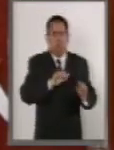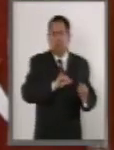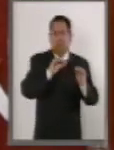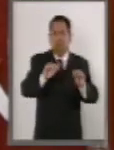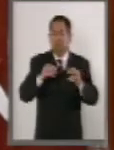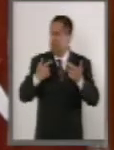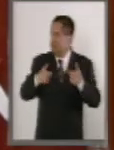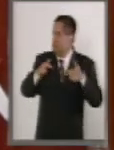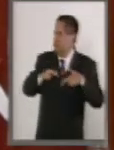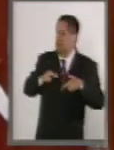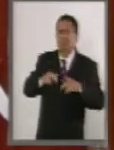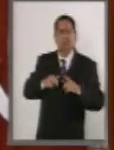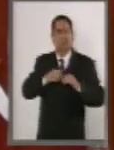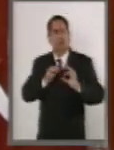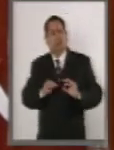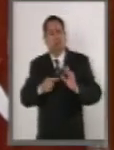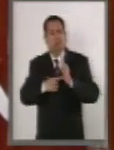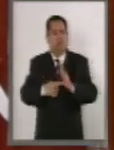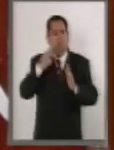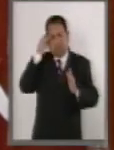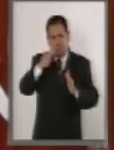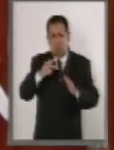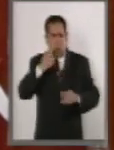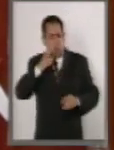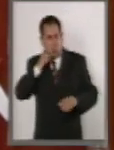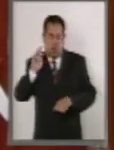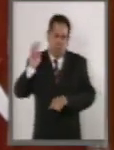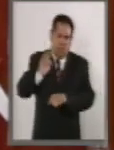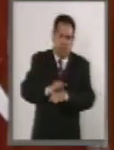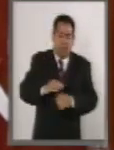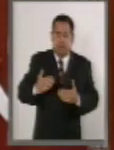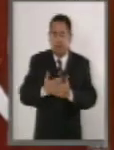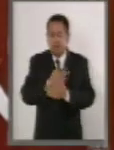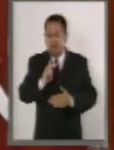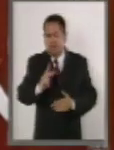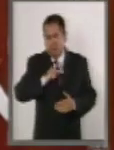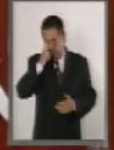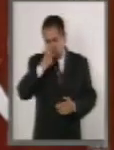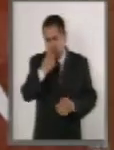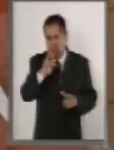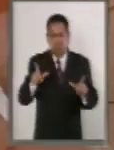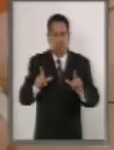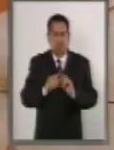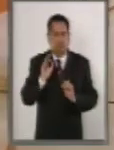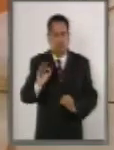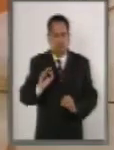y, por supuesto, también para luchar por nuestros connacionales. Es cuanto.